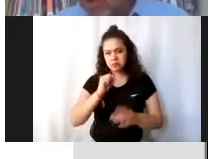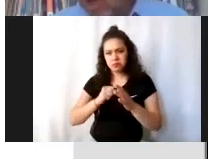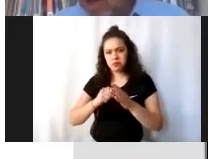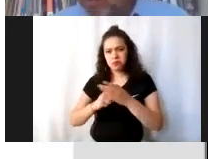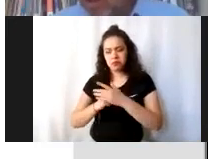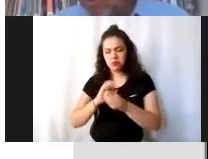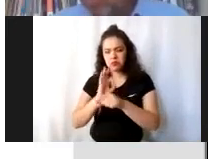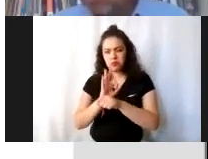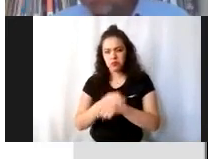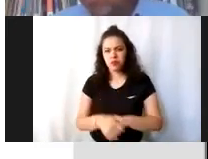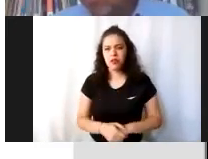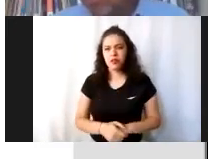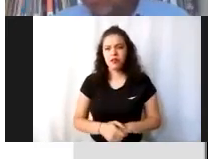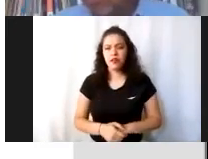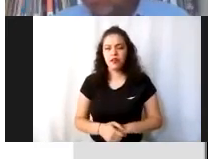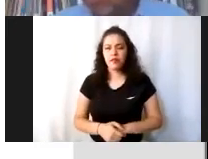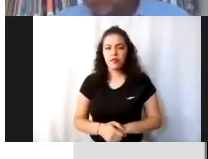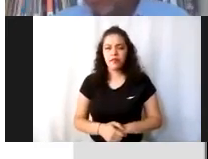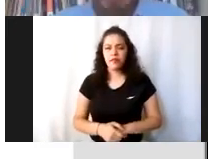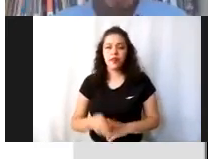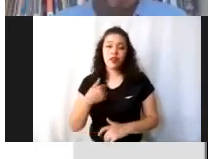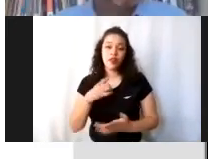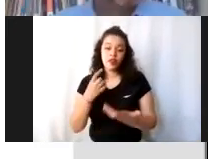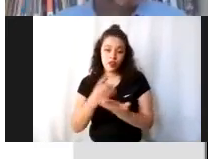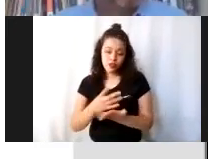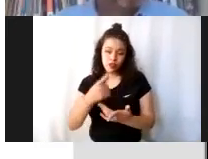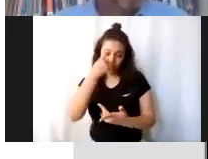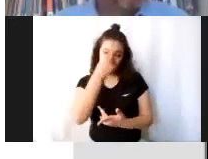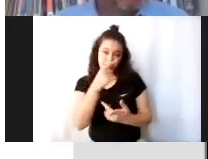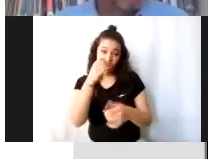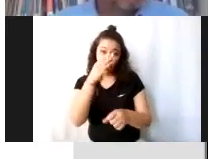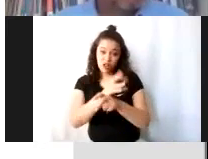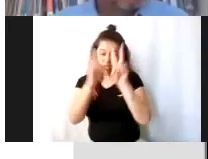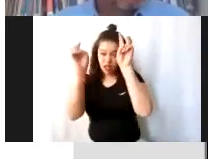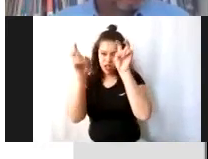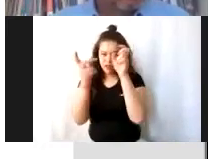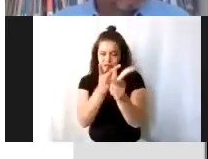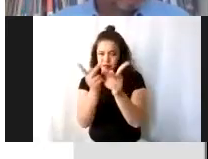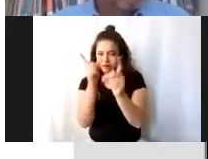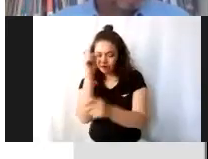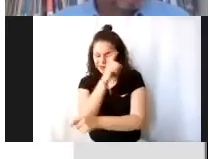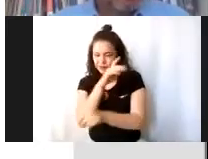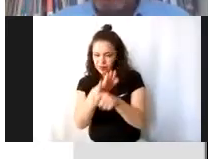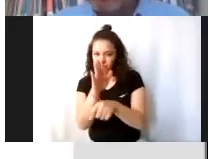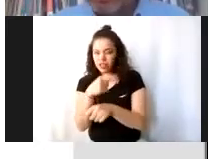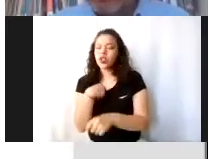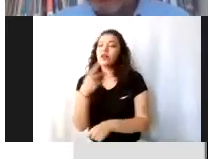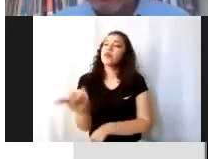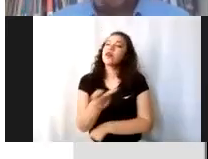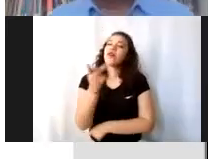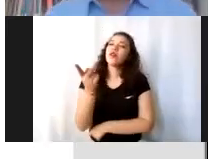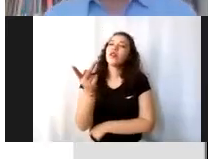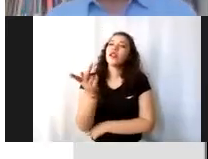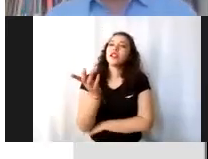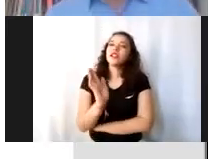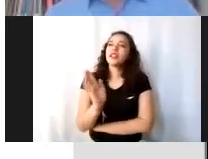Yo, nada más con el afán de hacer complejo la materia, preguntaría, si partimos de la base de